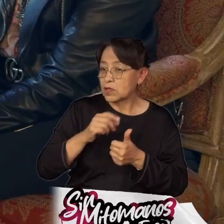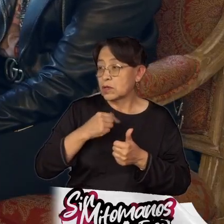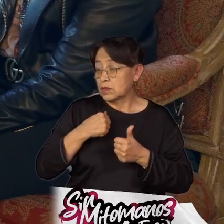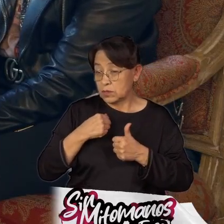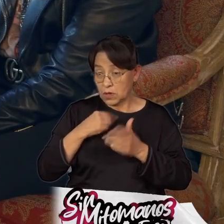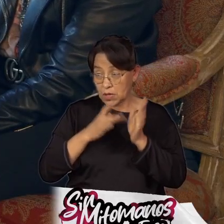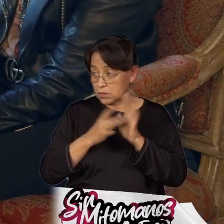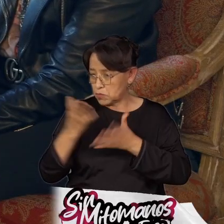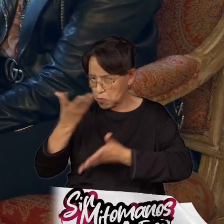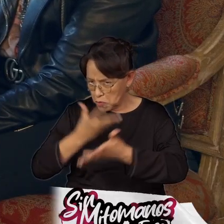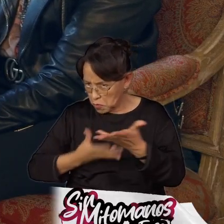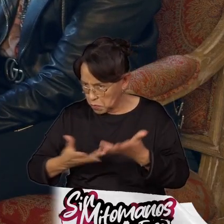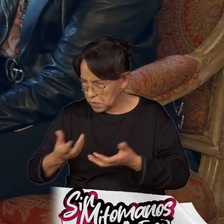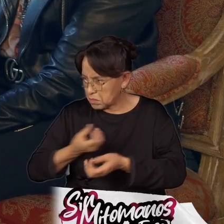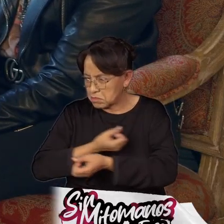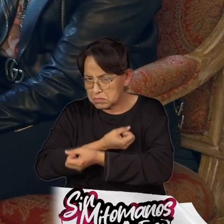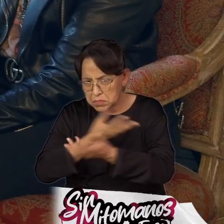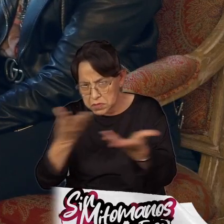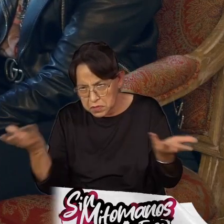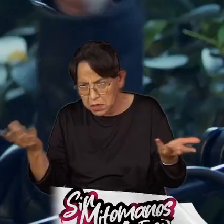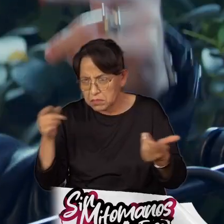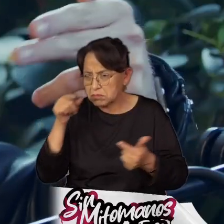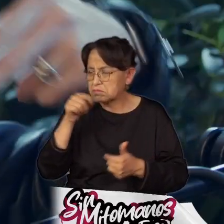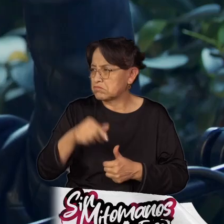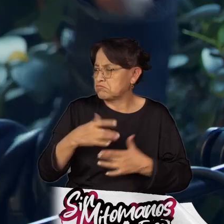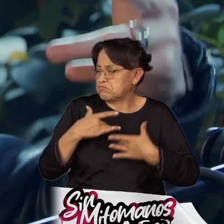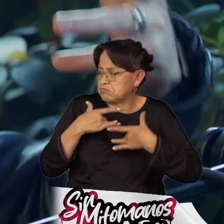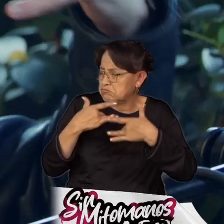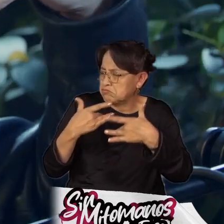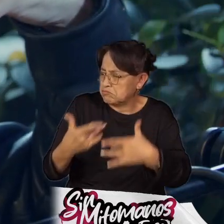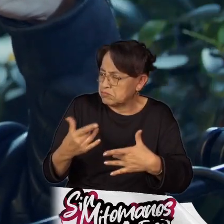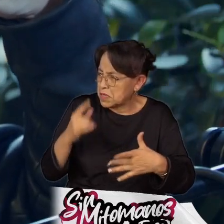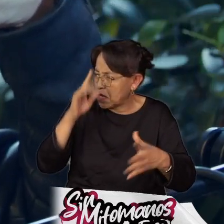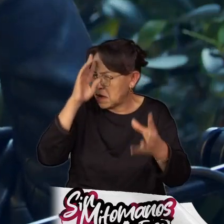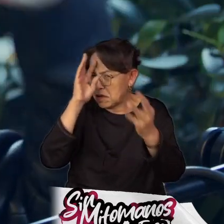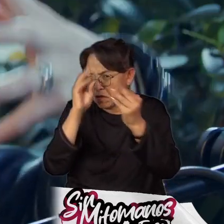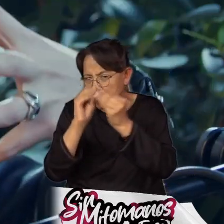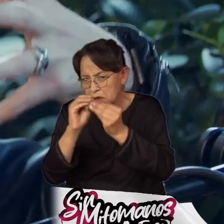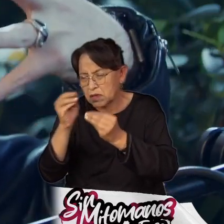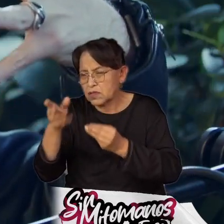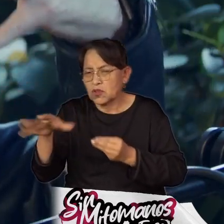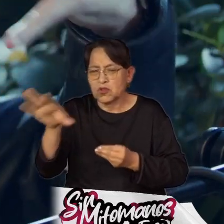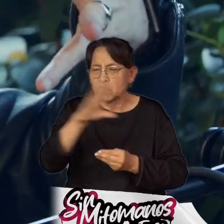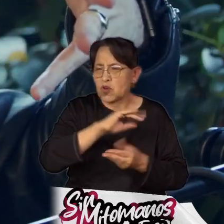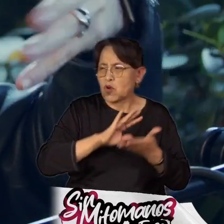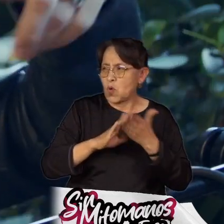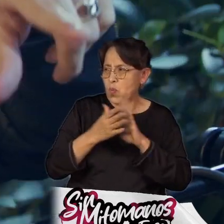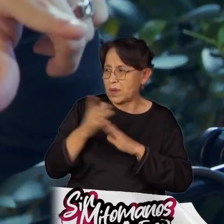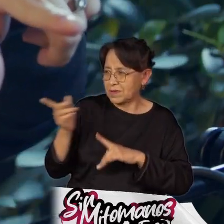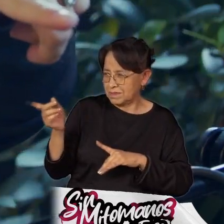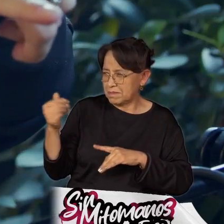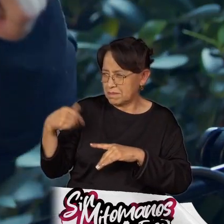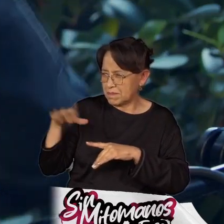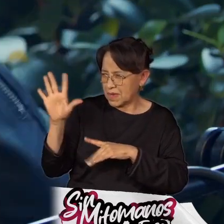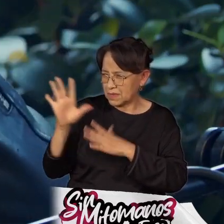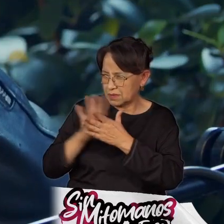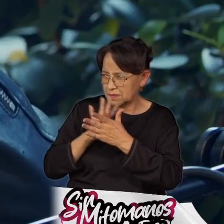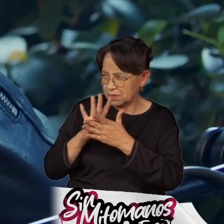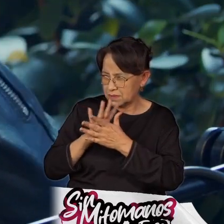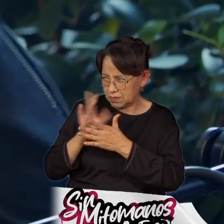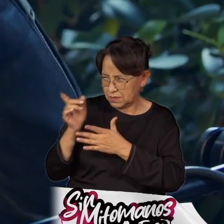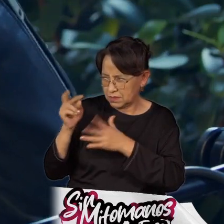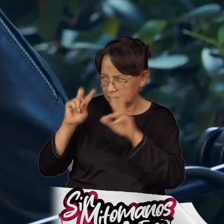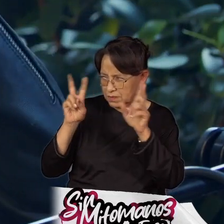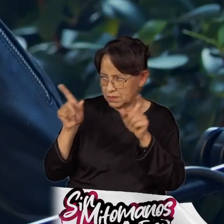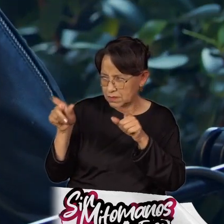lo que tenía con los demás y eso generó un principio de dádiva y de común acuerdo en las comunidades, que yo creo que de eso tú tienes un poco